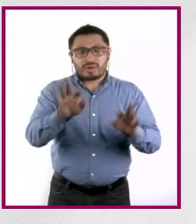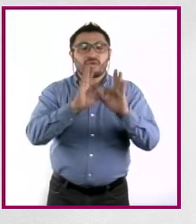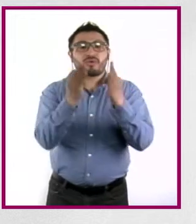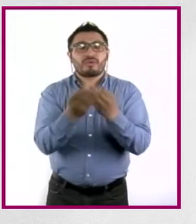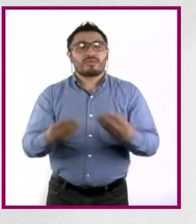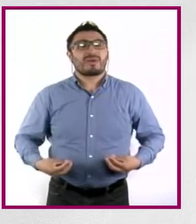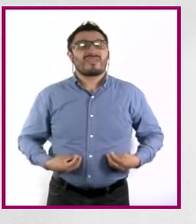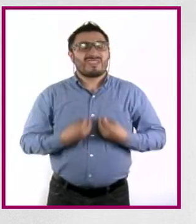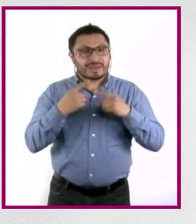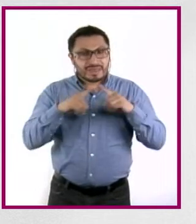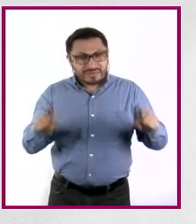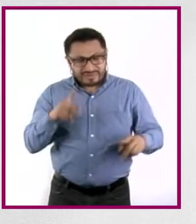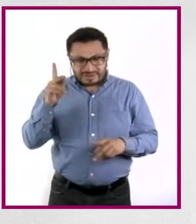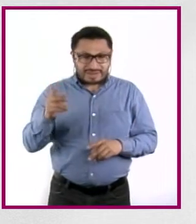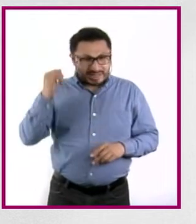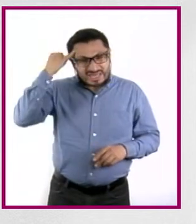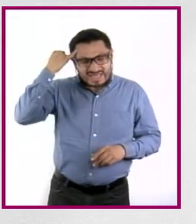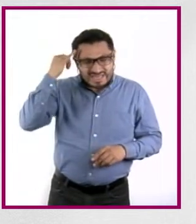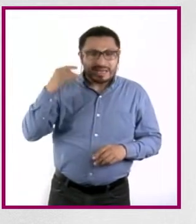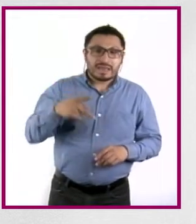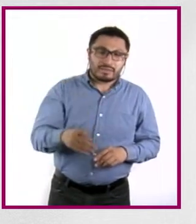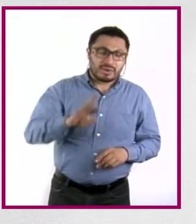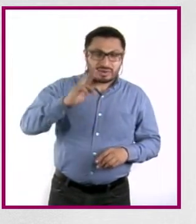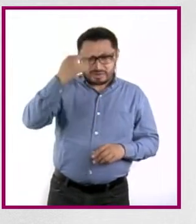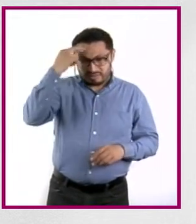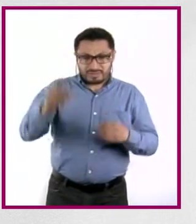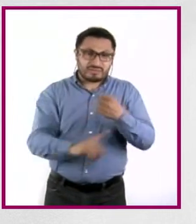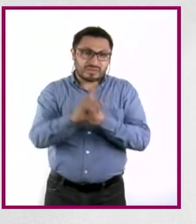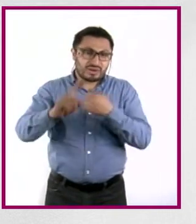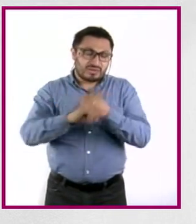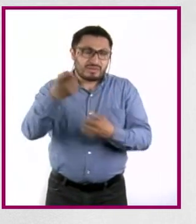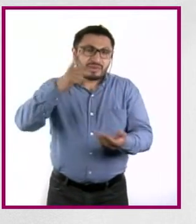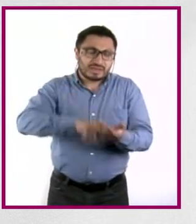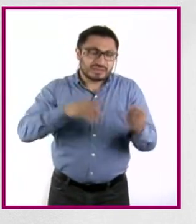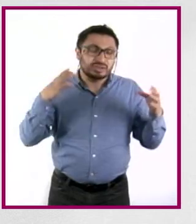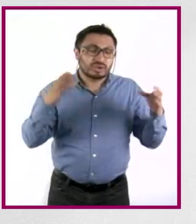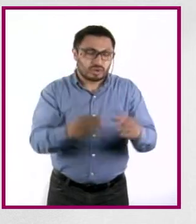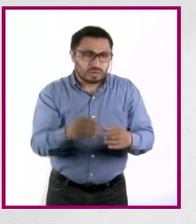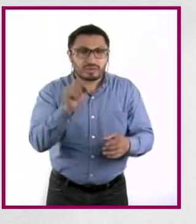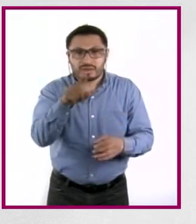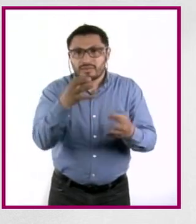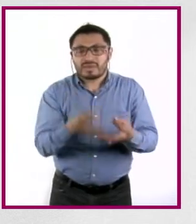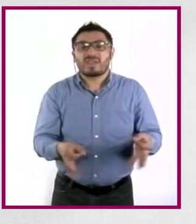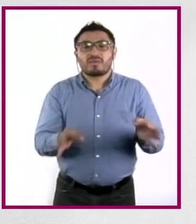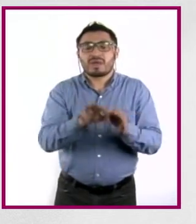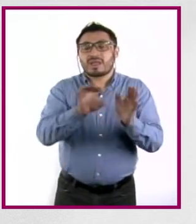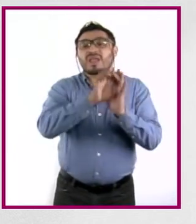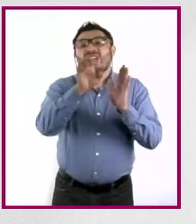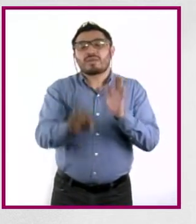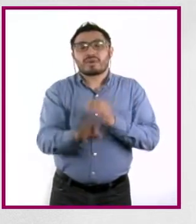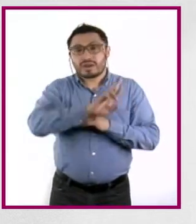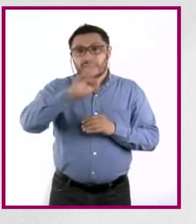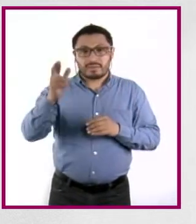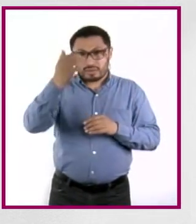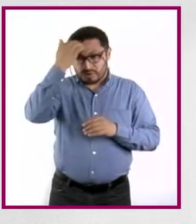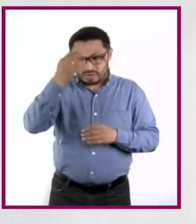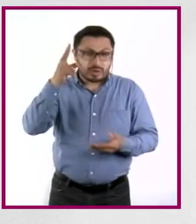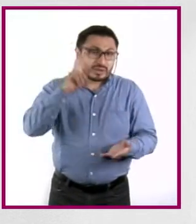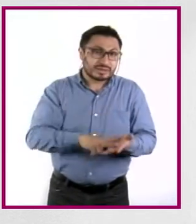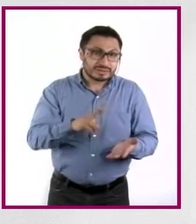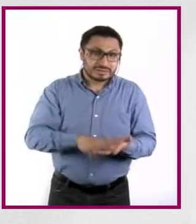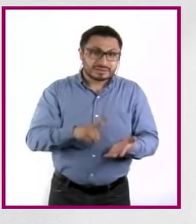el centro del debate la cuestión indígena, que por aquel entonces estaba un tanto olvidada, pues nuestro país aspiraba nuevamente